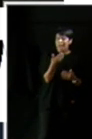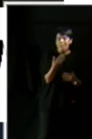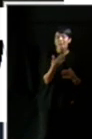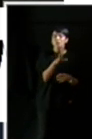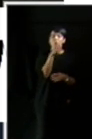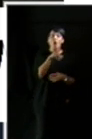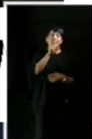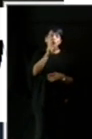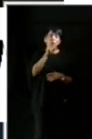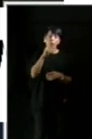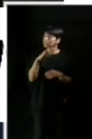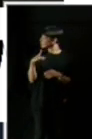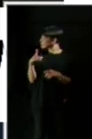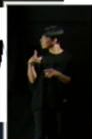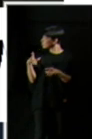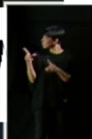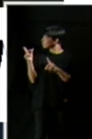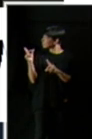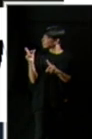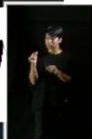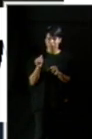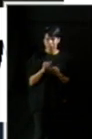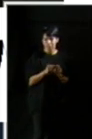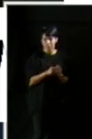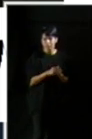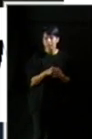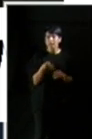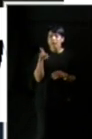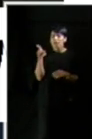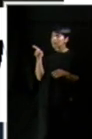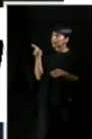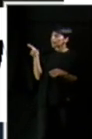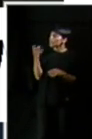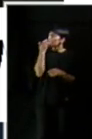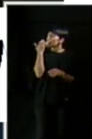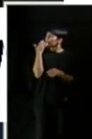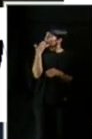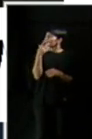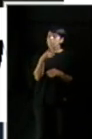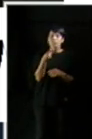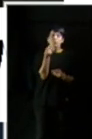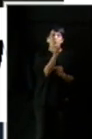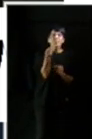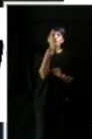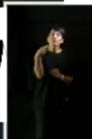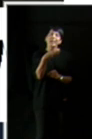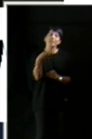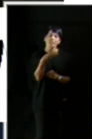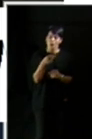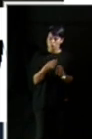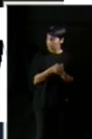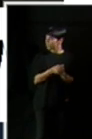porque es lo que mejor puede ilustrar lo que le puede rechinar a un microbiólogo virus bacteriano ya